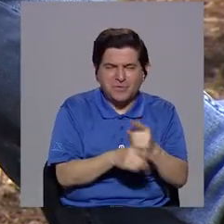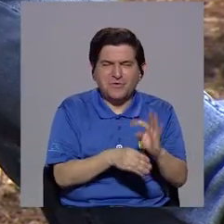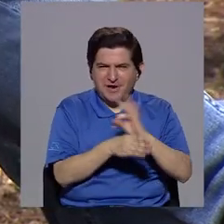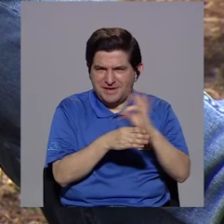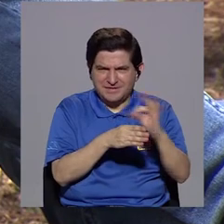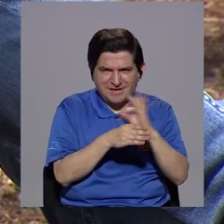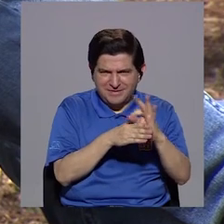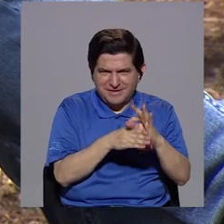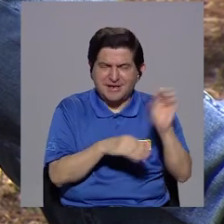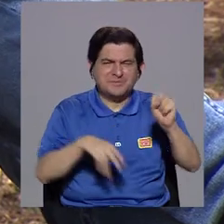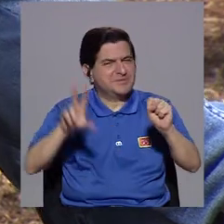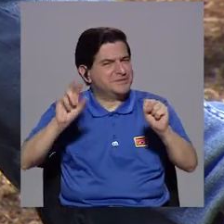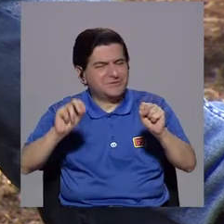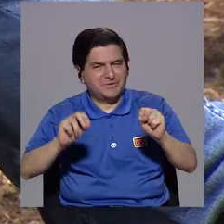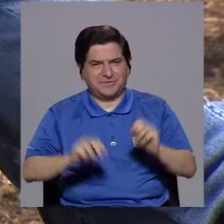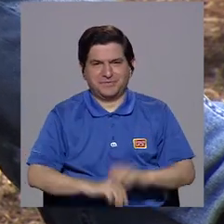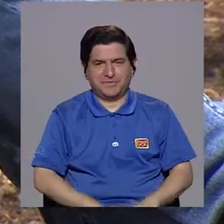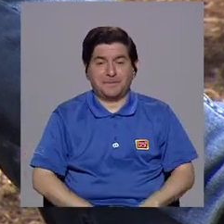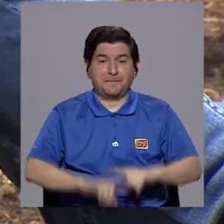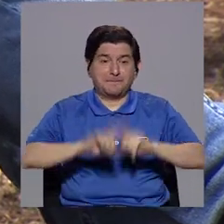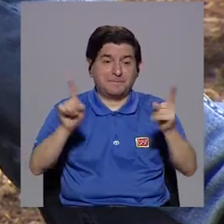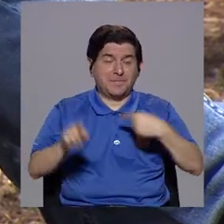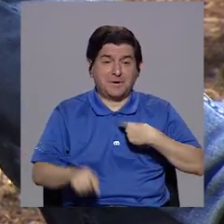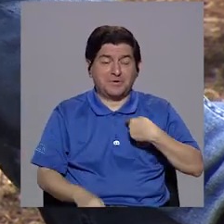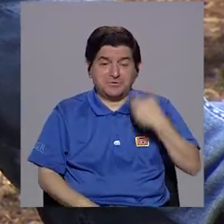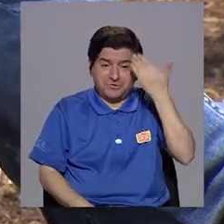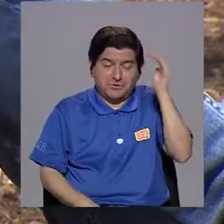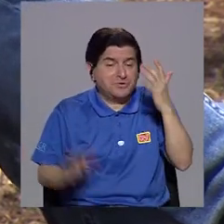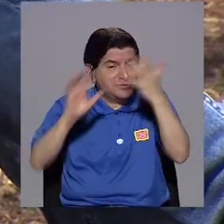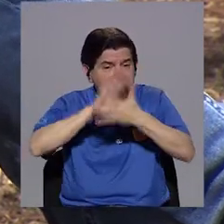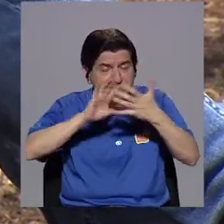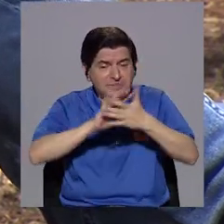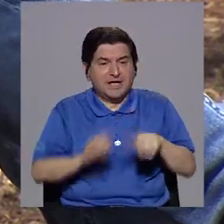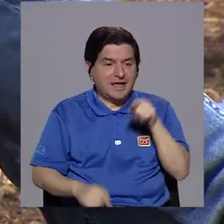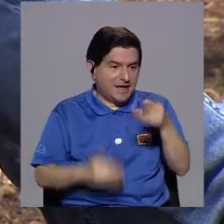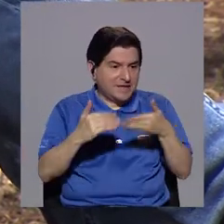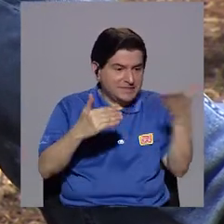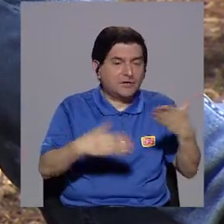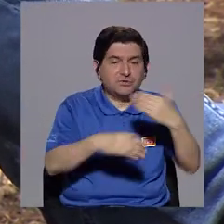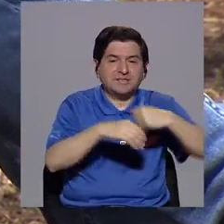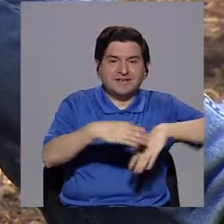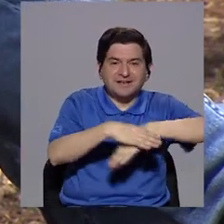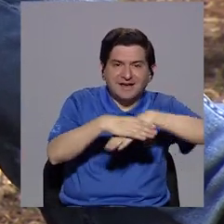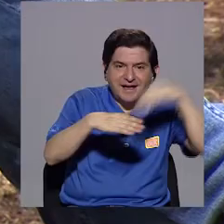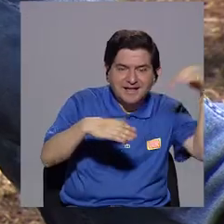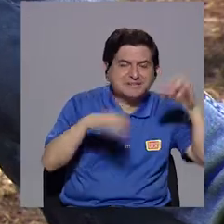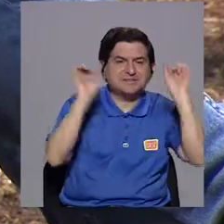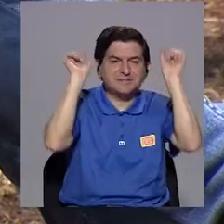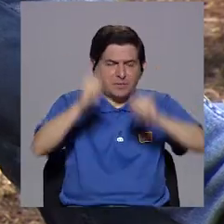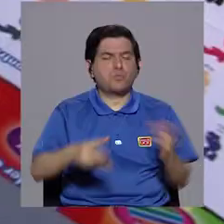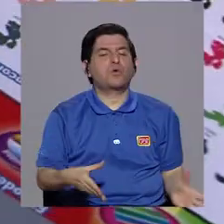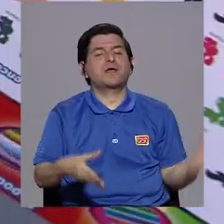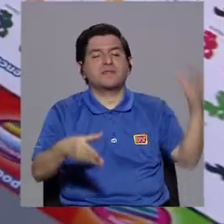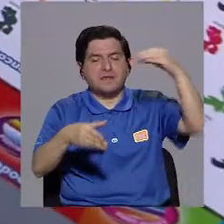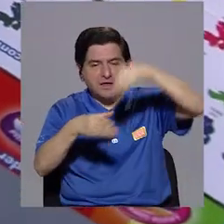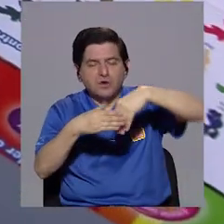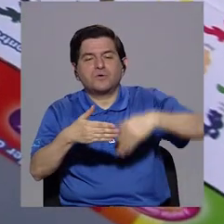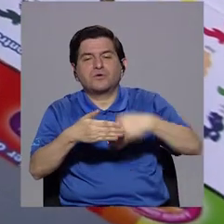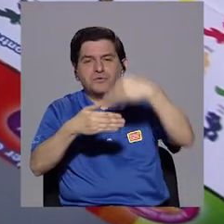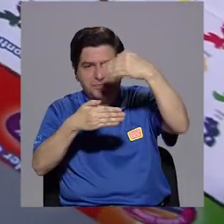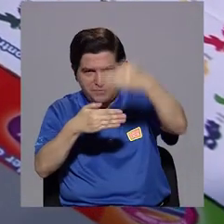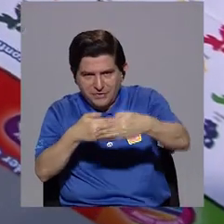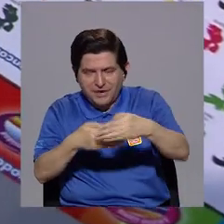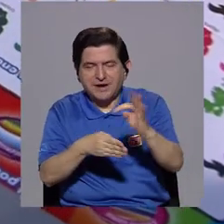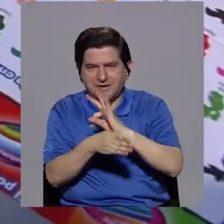eso terapia o no, aunque, no sé si estoy enredando más bien, aunque ese objeto que se haga allá afuera se puede